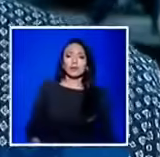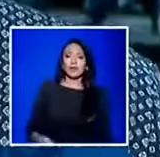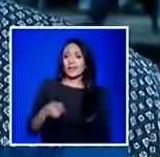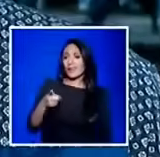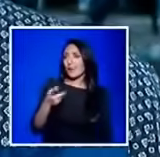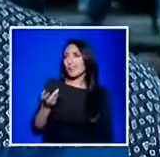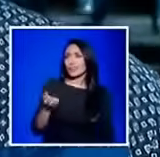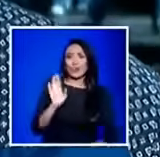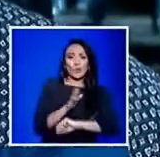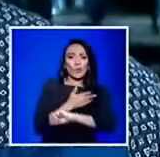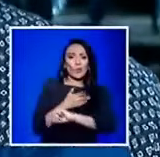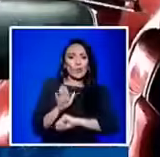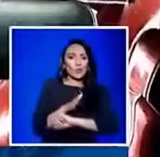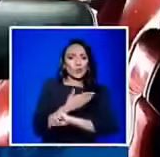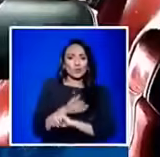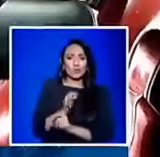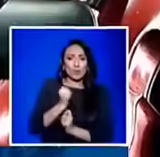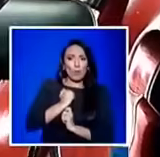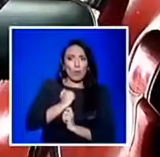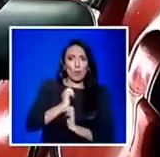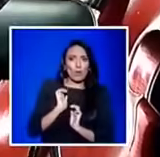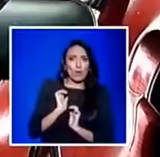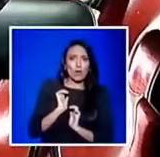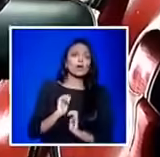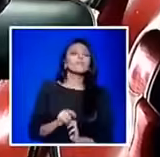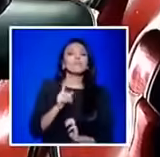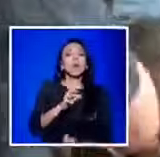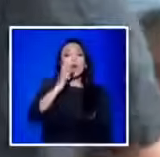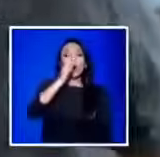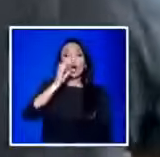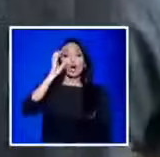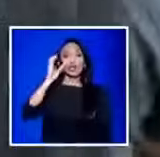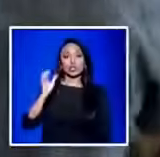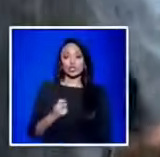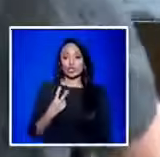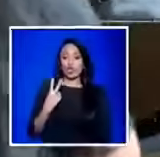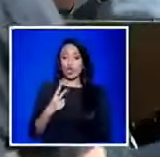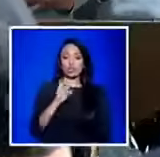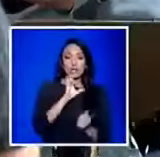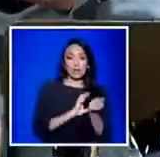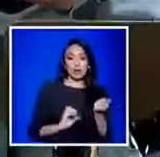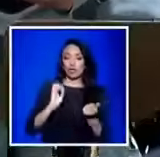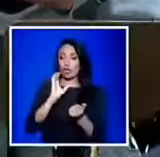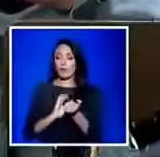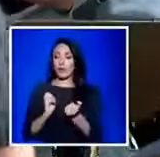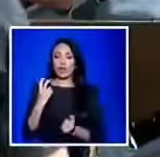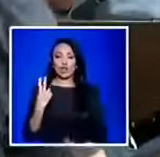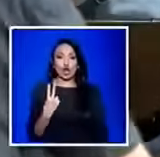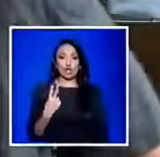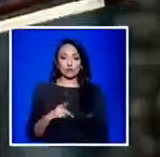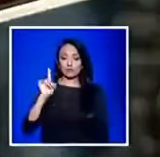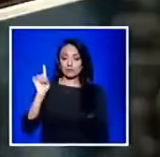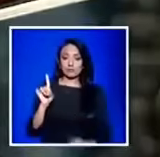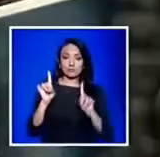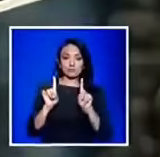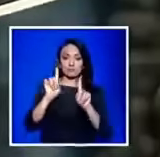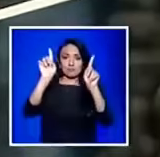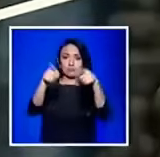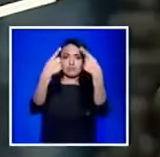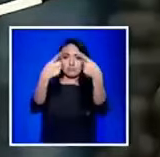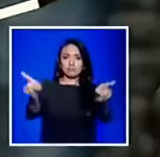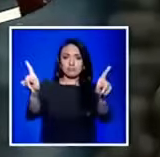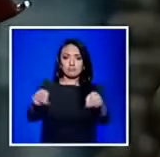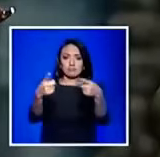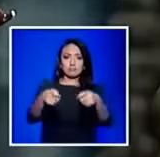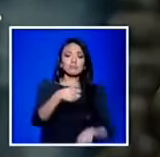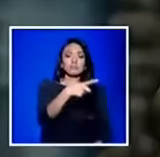ópera con un texto sacro. En el concierto, dirigido por los hermanos Iván Acosta y Juan Pablo Acosta, estarán la